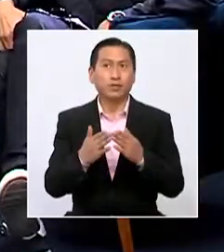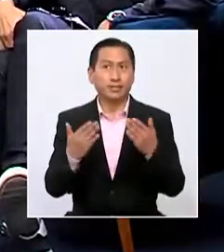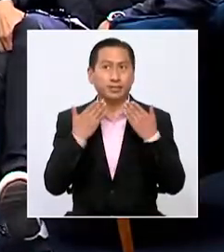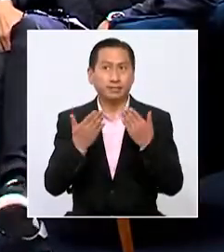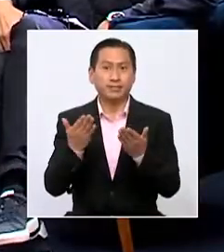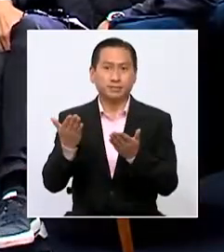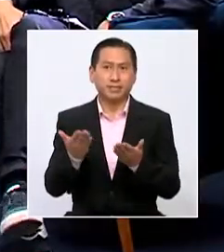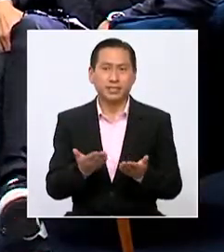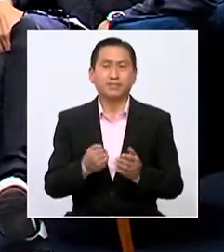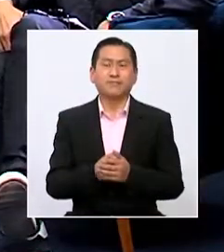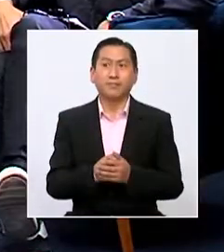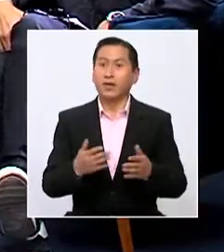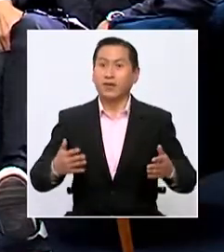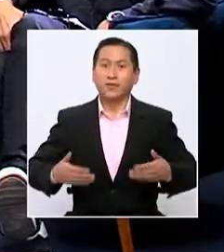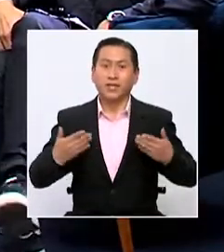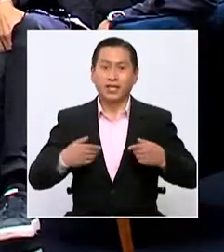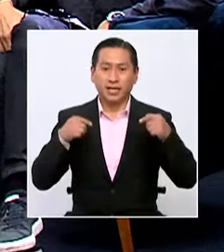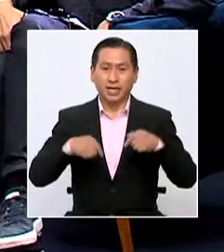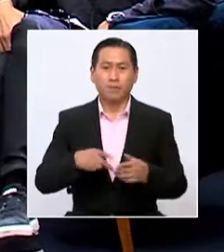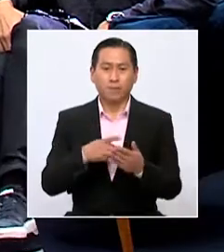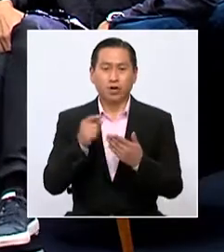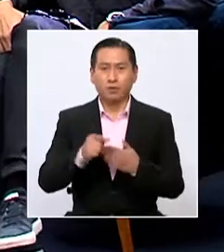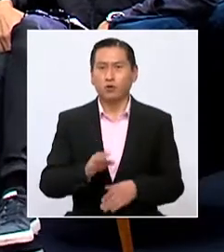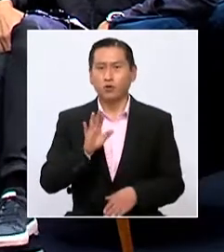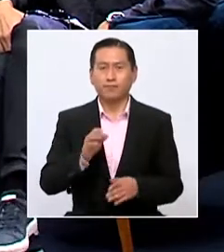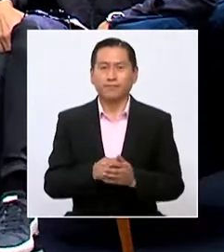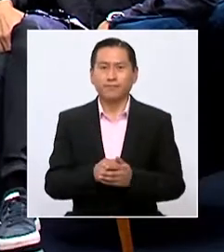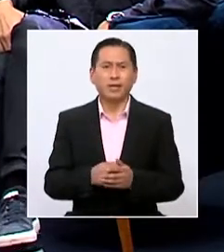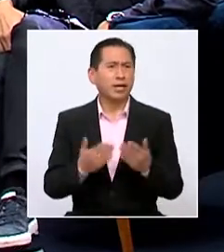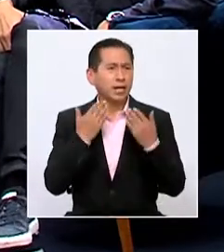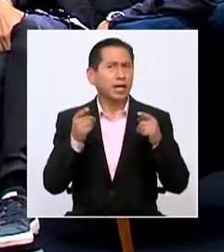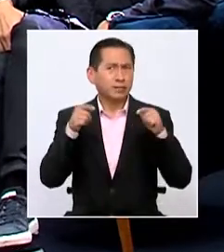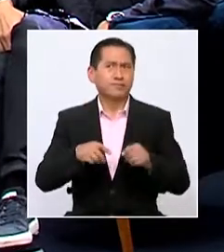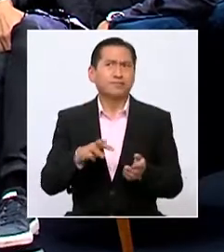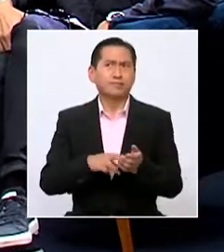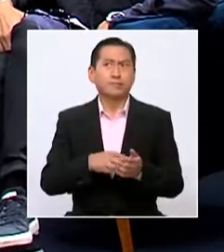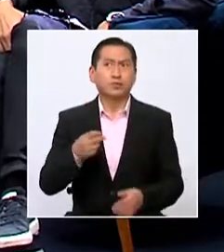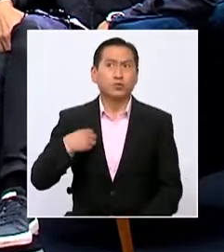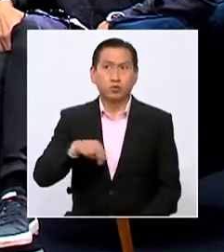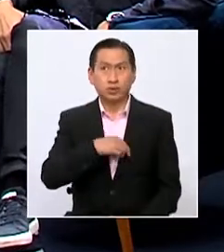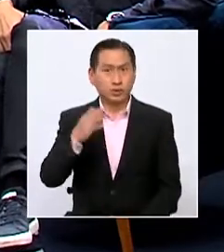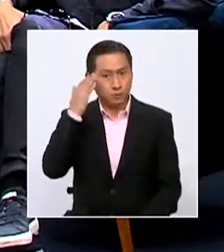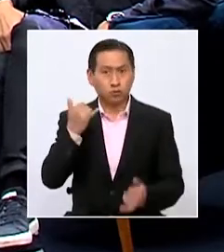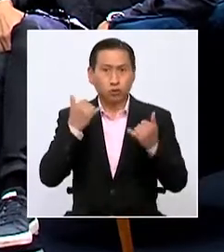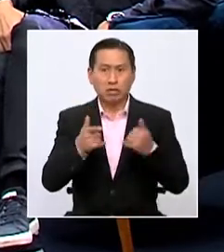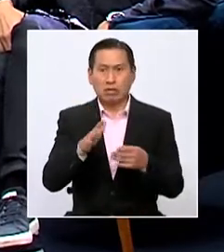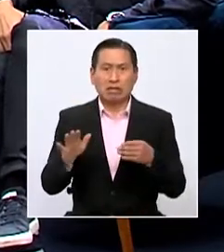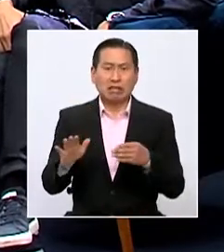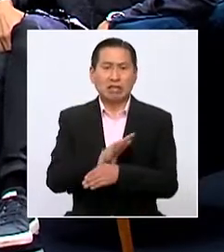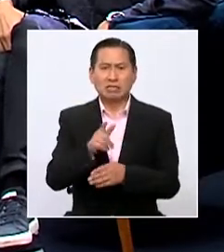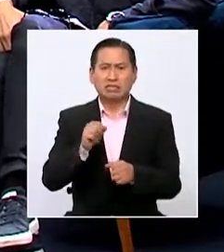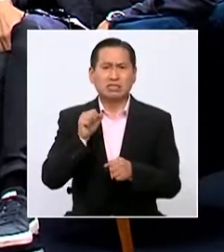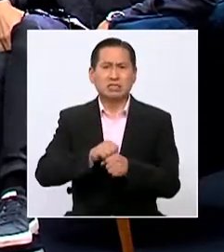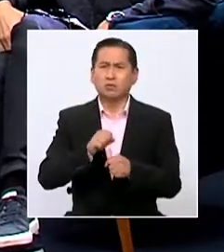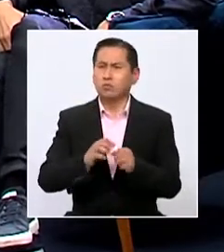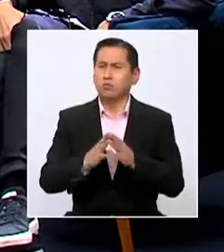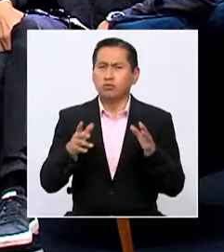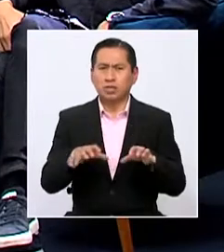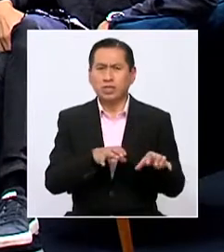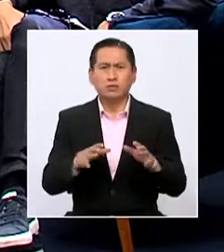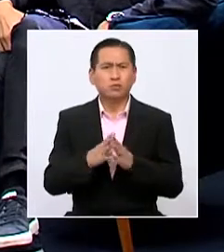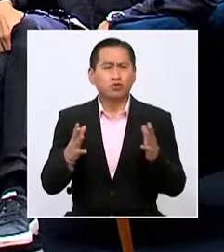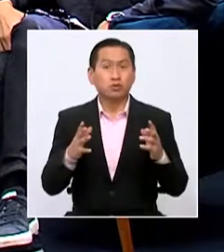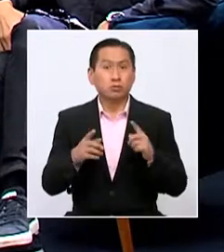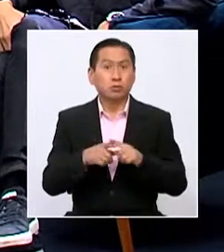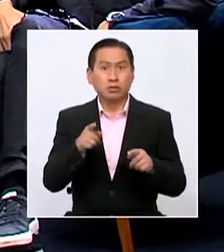por la invitación, muy feliz de estar en tu programa. Te agradezco pues por haberte llegado, sabemos que la agenda debe estar apretada, mucho trabajo, mucho para hacer, pero bueno,